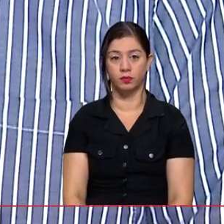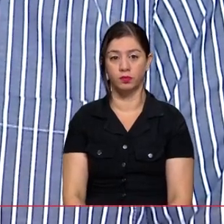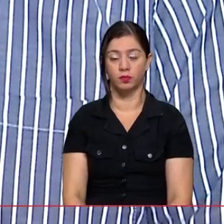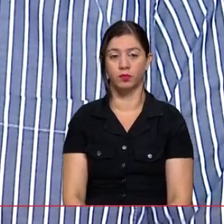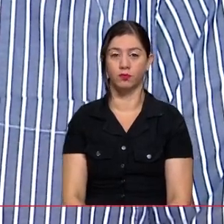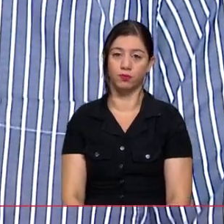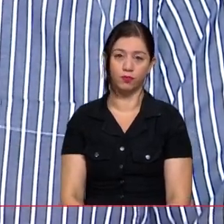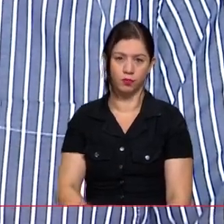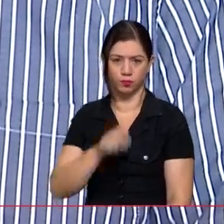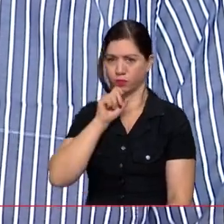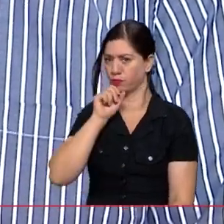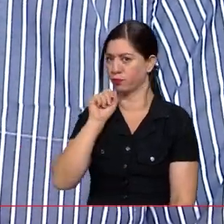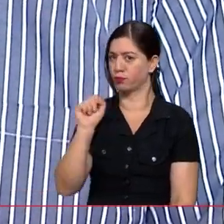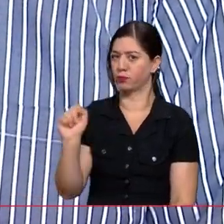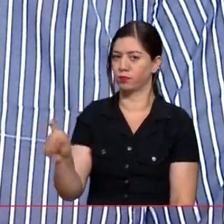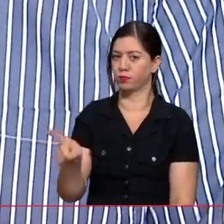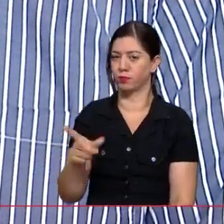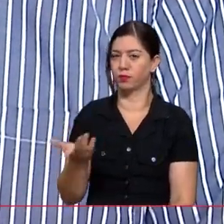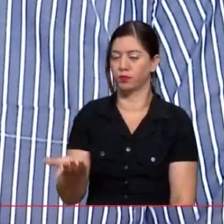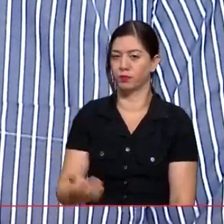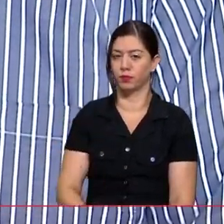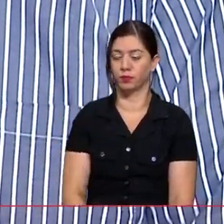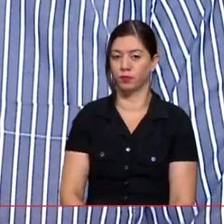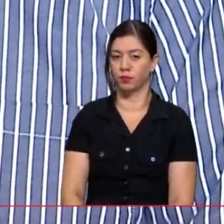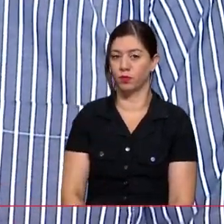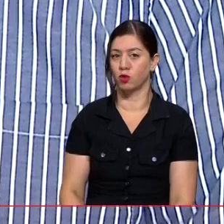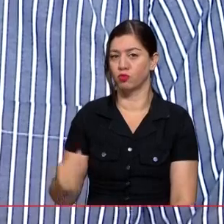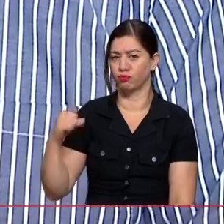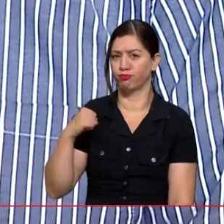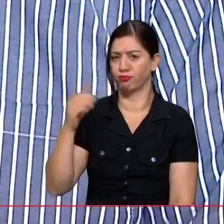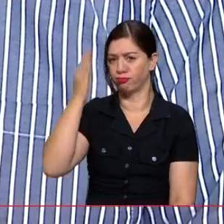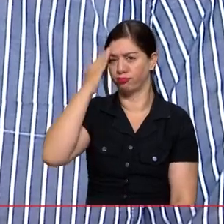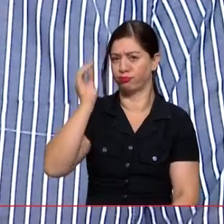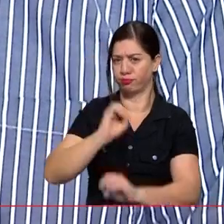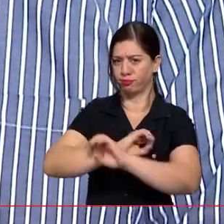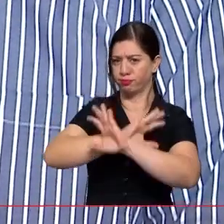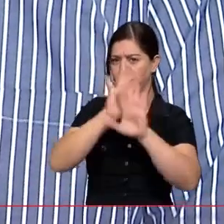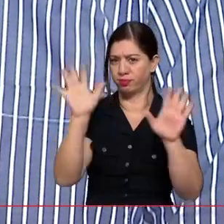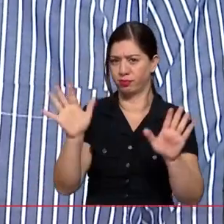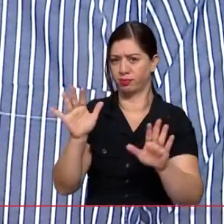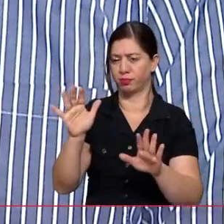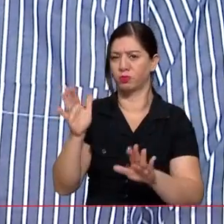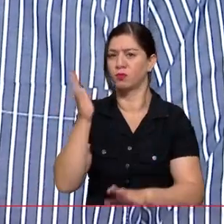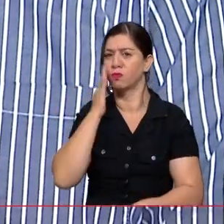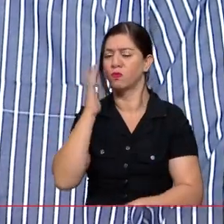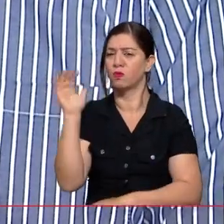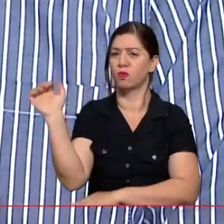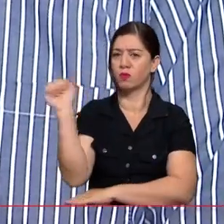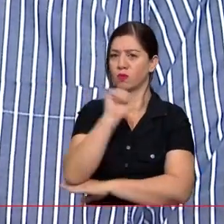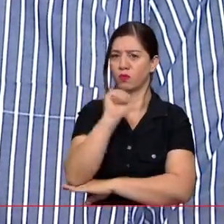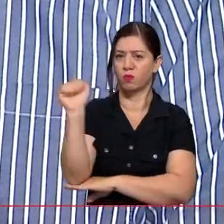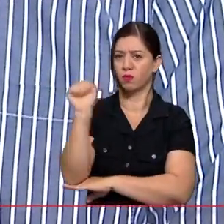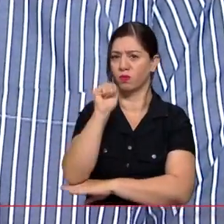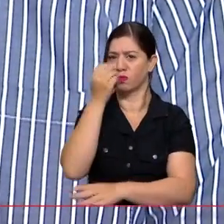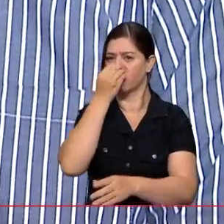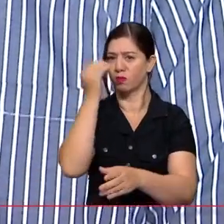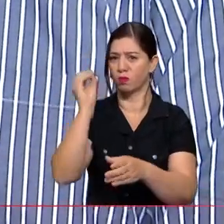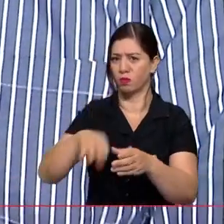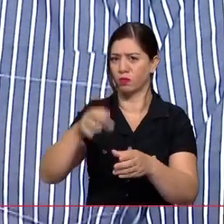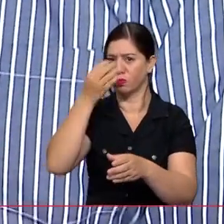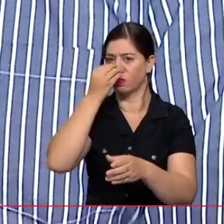José, pregunta preguntona. ¿Usted tiene claro qué días pasa el carro recolector de residuos por su